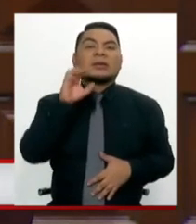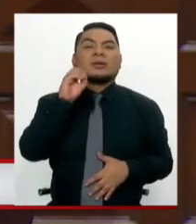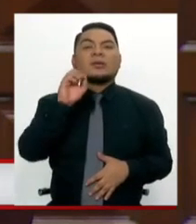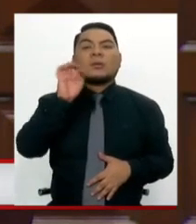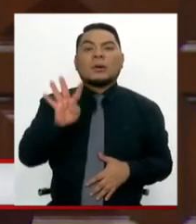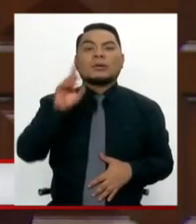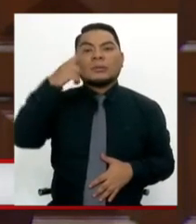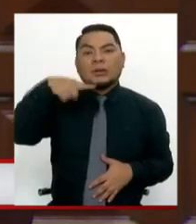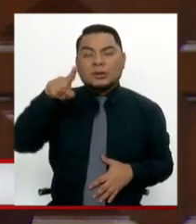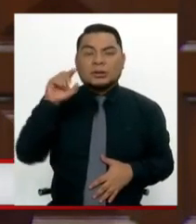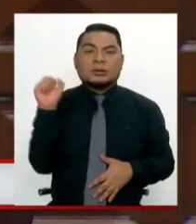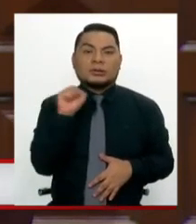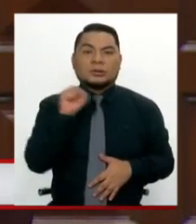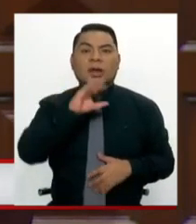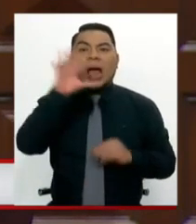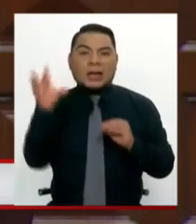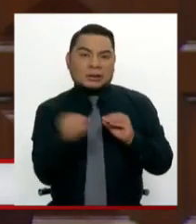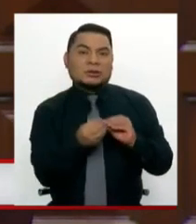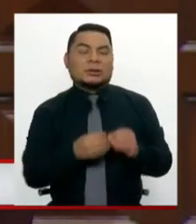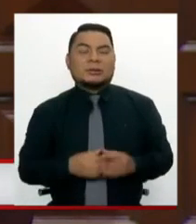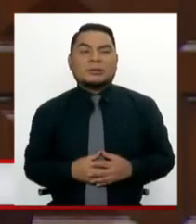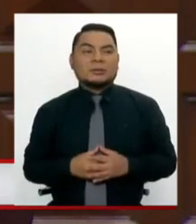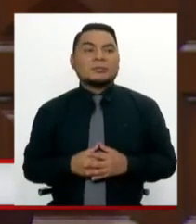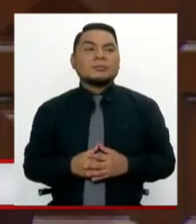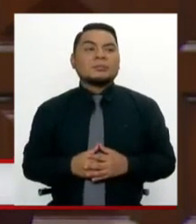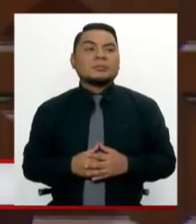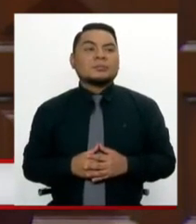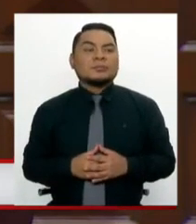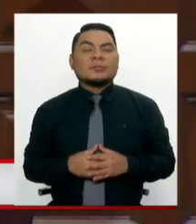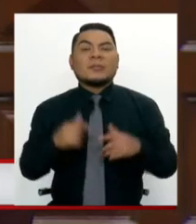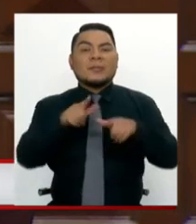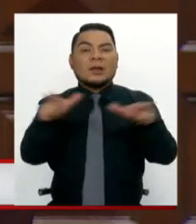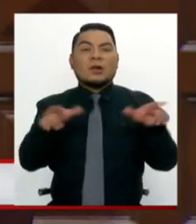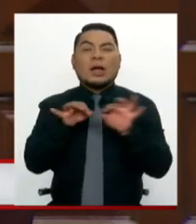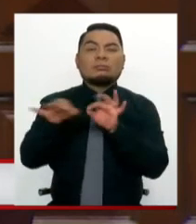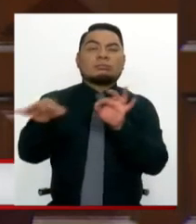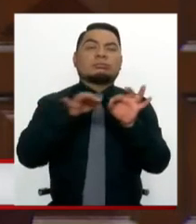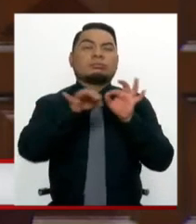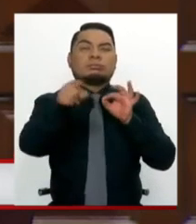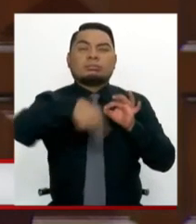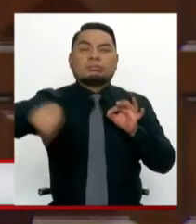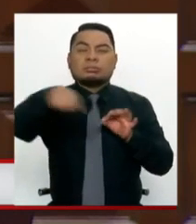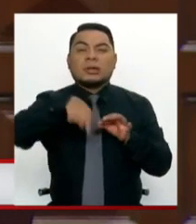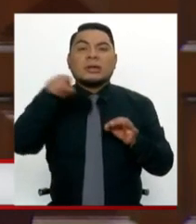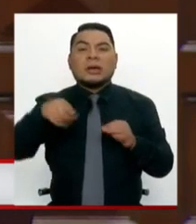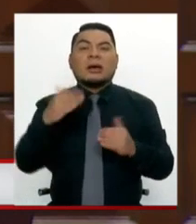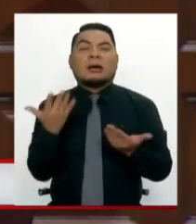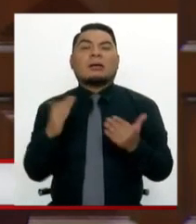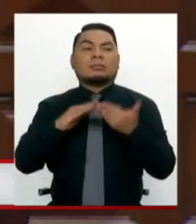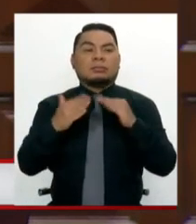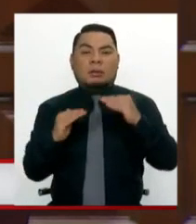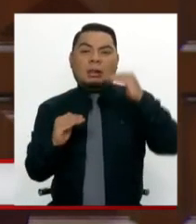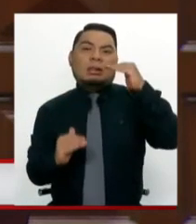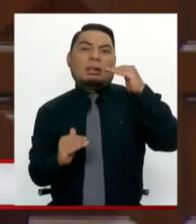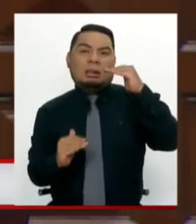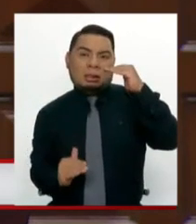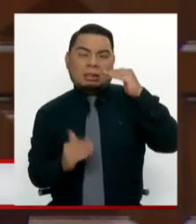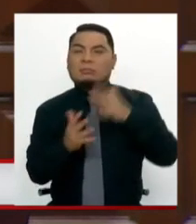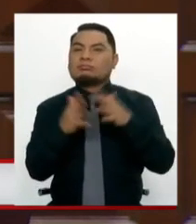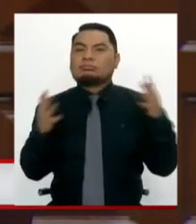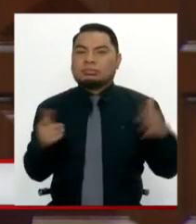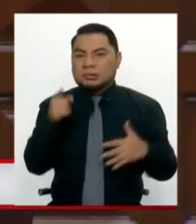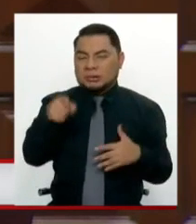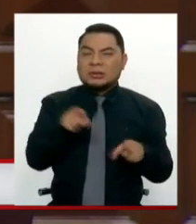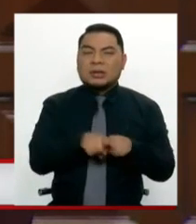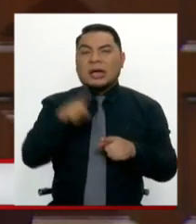504 millones de soles adicionales. En las zonas rurales, donde las brechas sociales son más grandes y las condiciones de